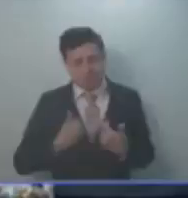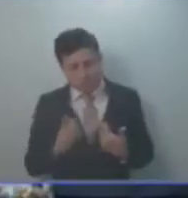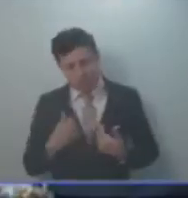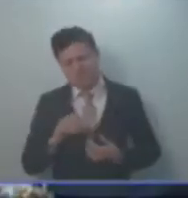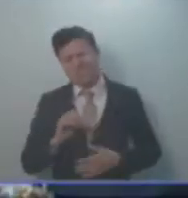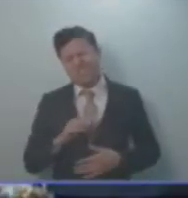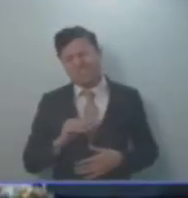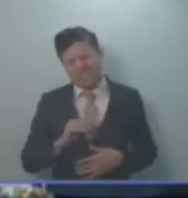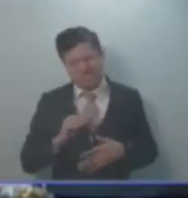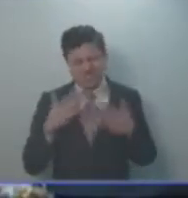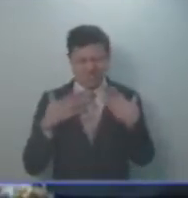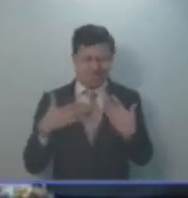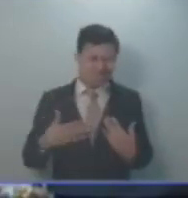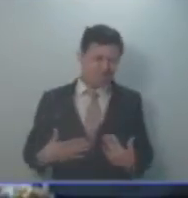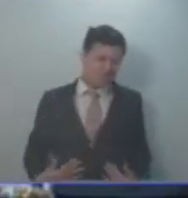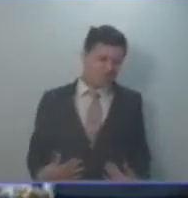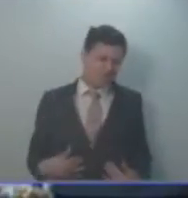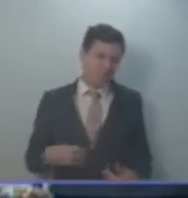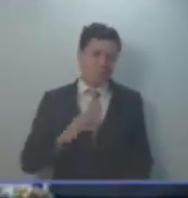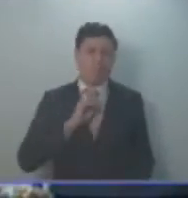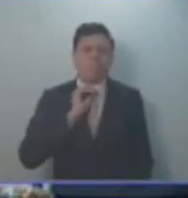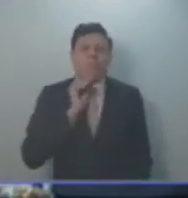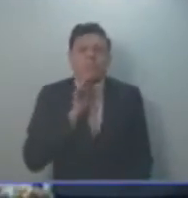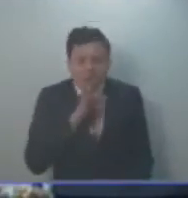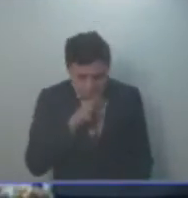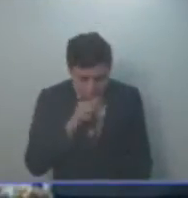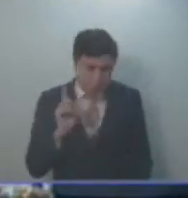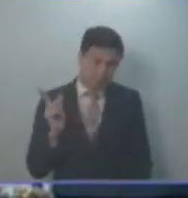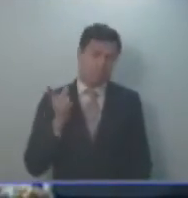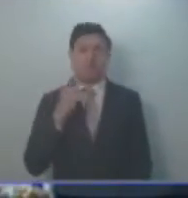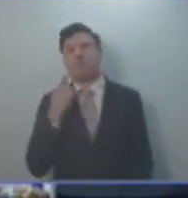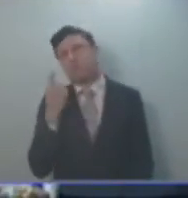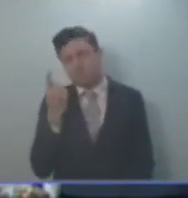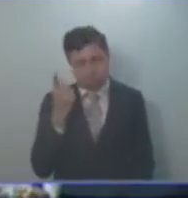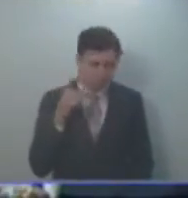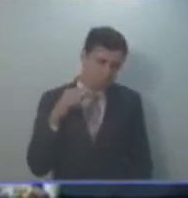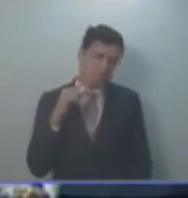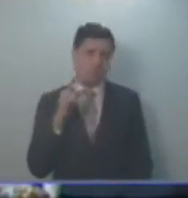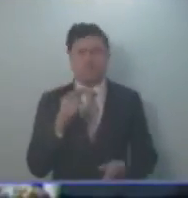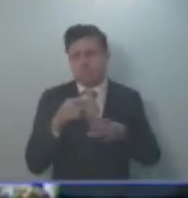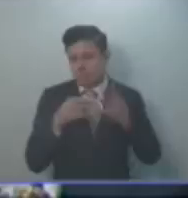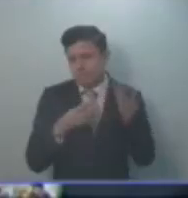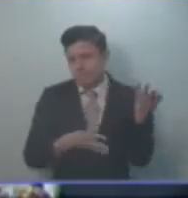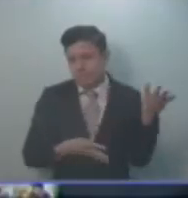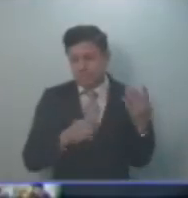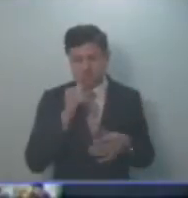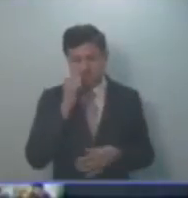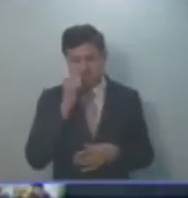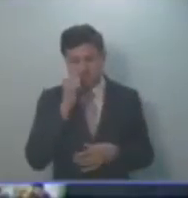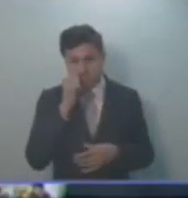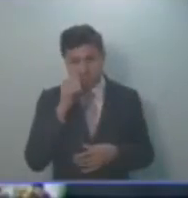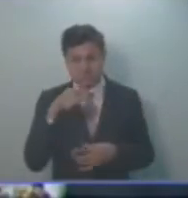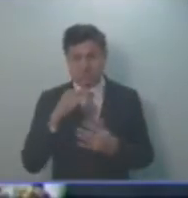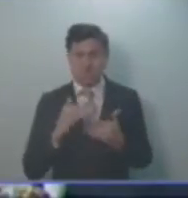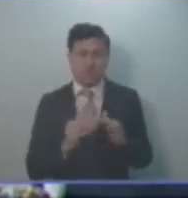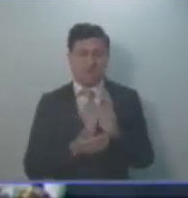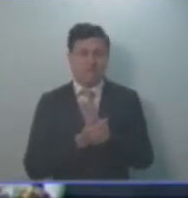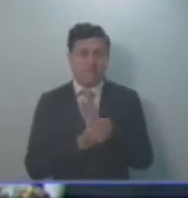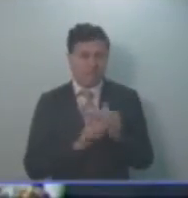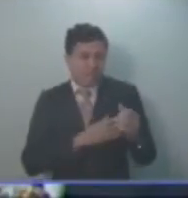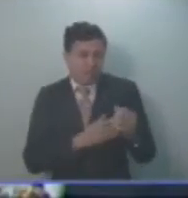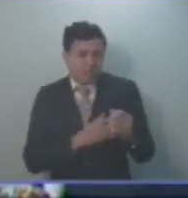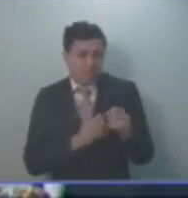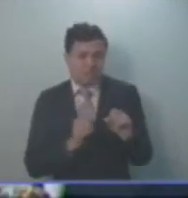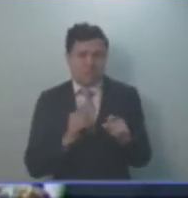severos corporales, vómitos, mareos, entre otros, los cuales limitan su fuerza y